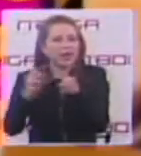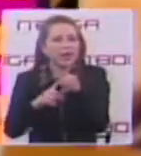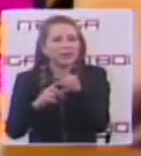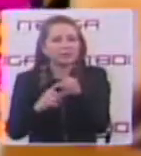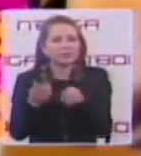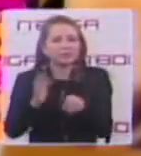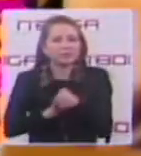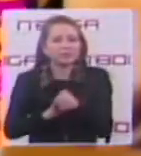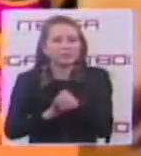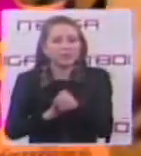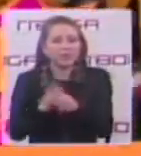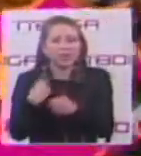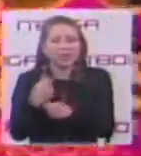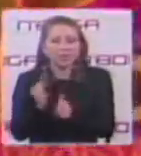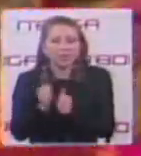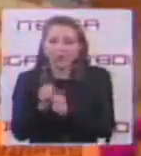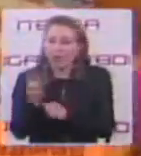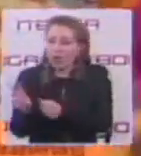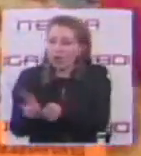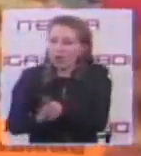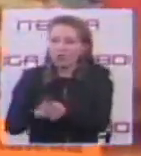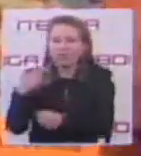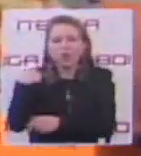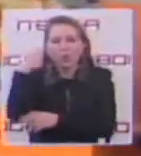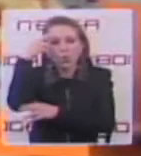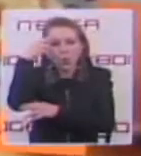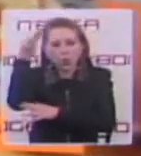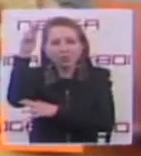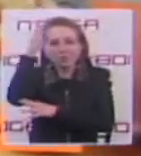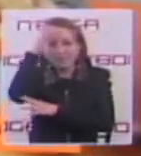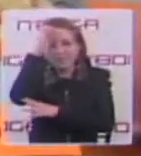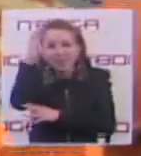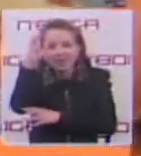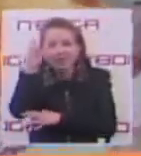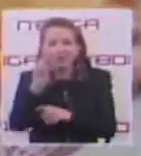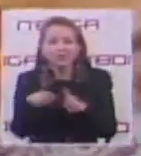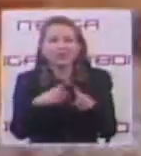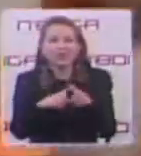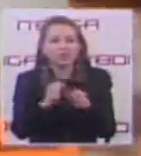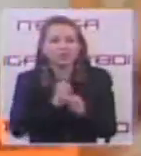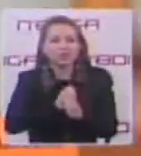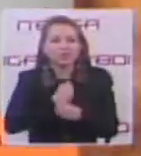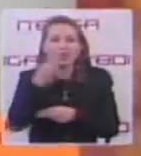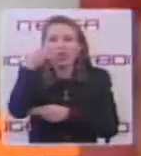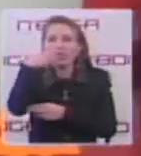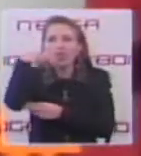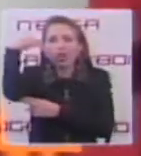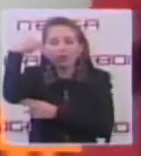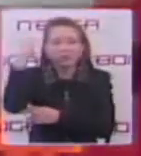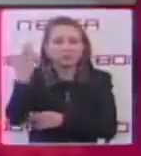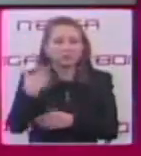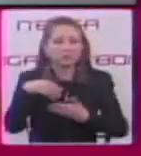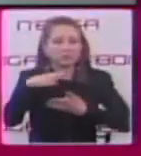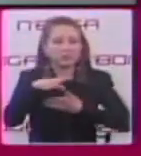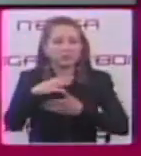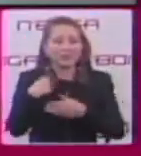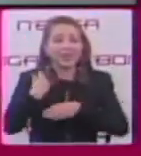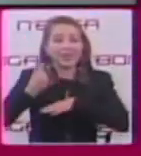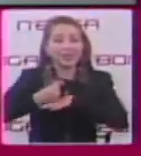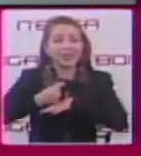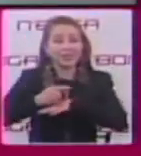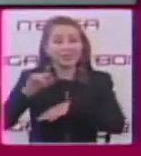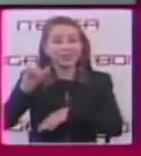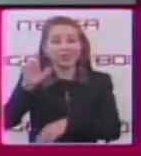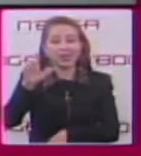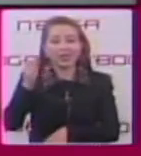a esto une lo tradicional de la cultura mexicana con lo popular de la norteamericana. Eduardo Félix Abarca, gerente de Ya